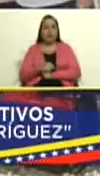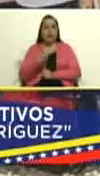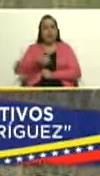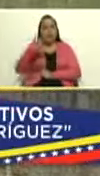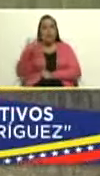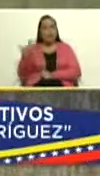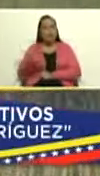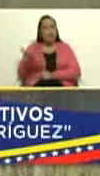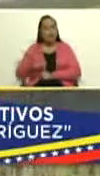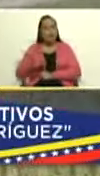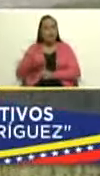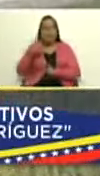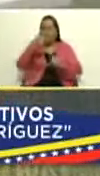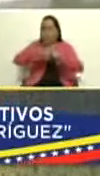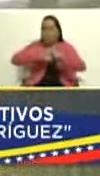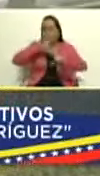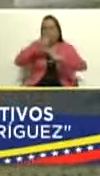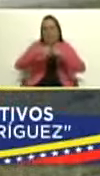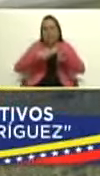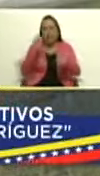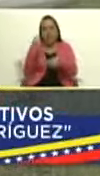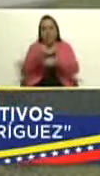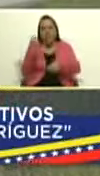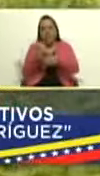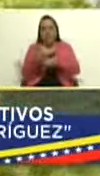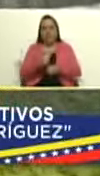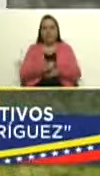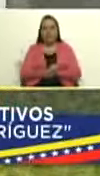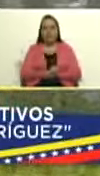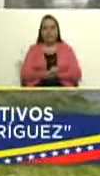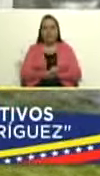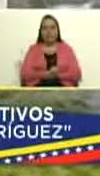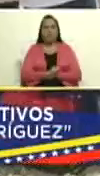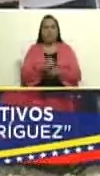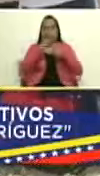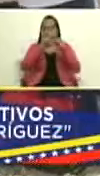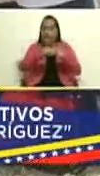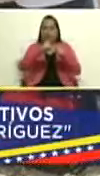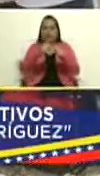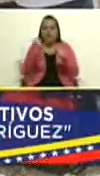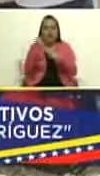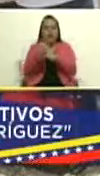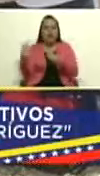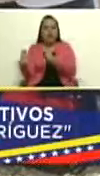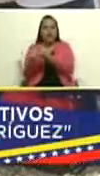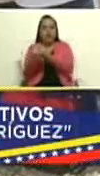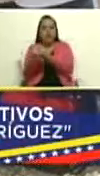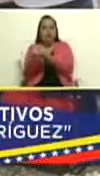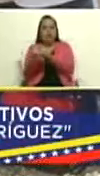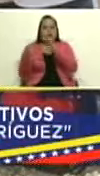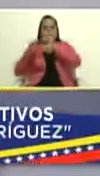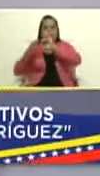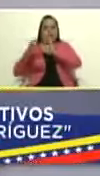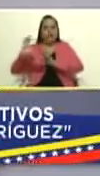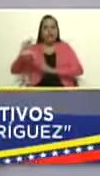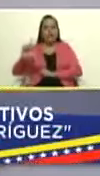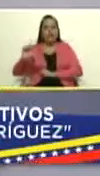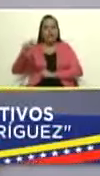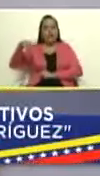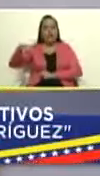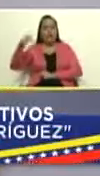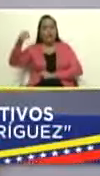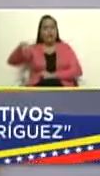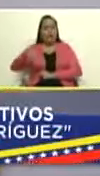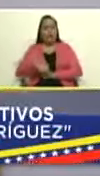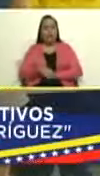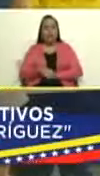ganas de seguir trabajando y que esto siga trabajando de la mano con el CLAT, ya que hoy estamos celebrando